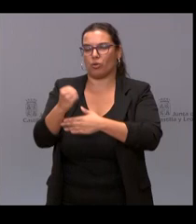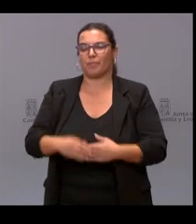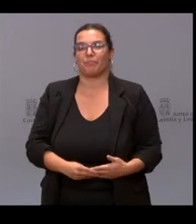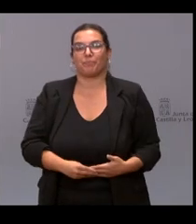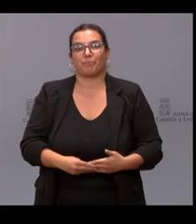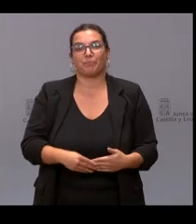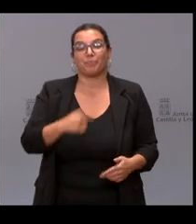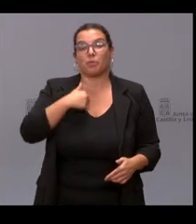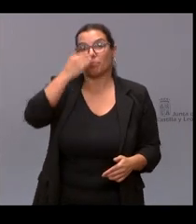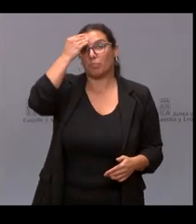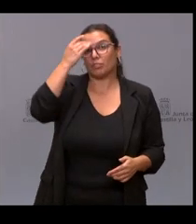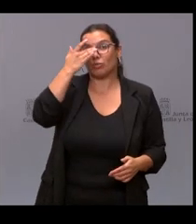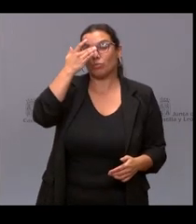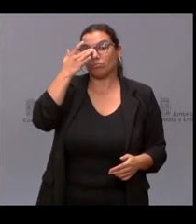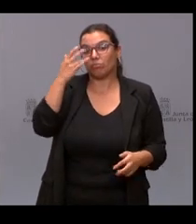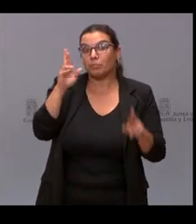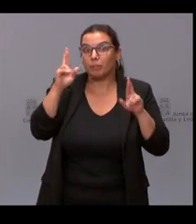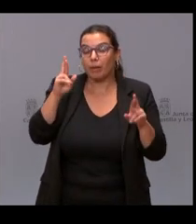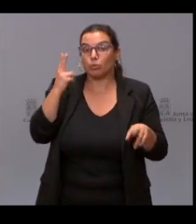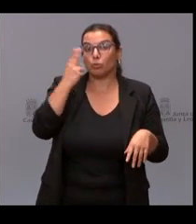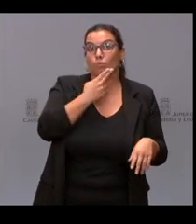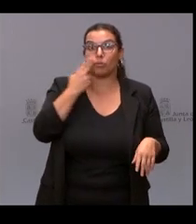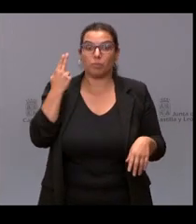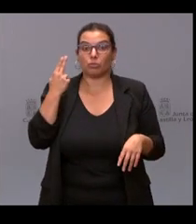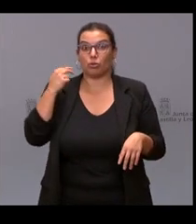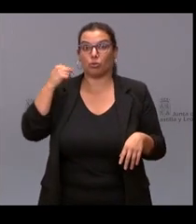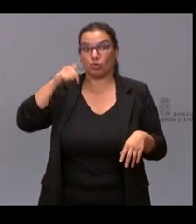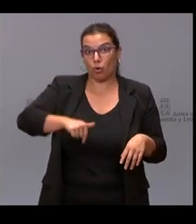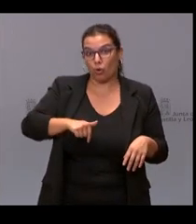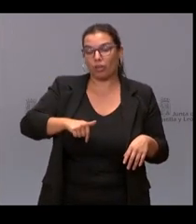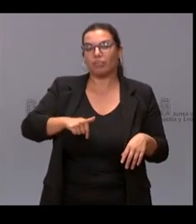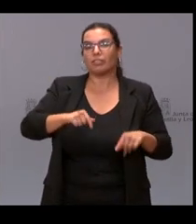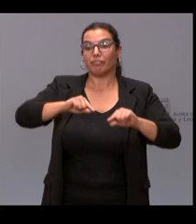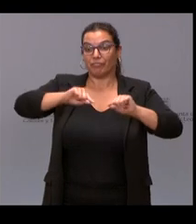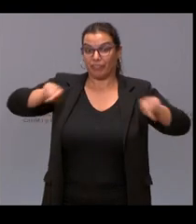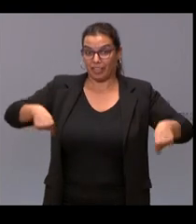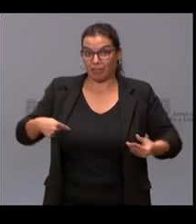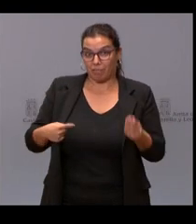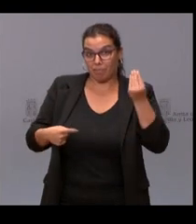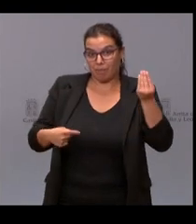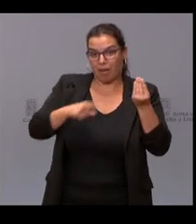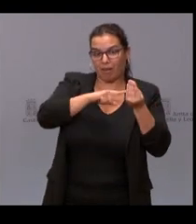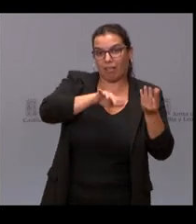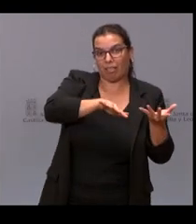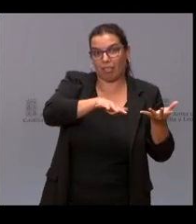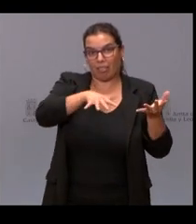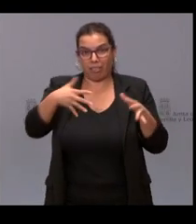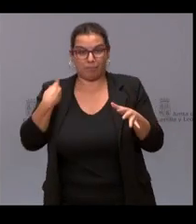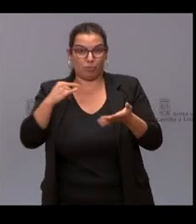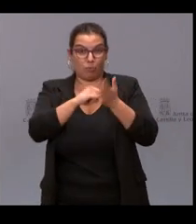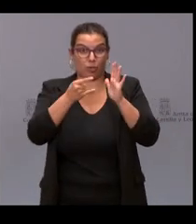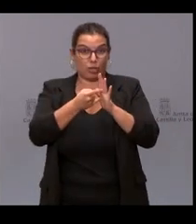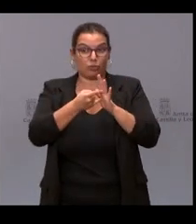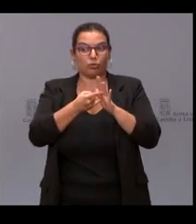que esperamos que estos compromisos asumidos aquí en la mañana de hoy sobre este proyecto